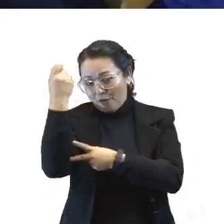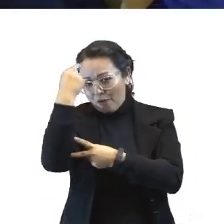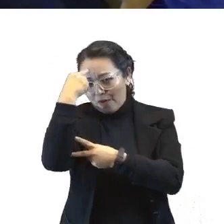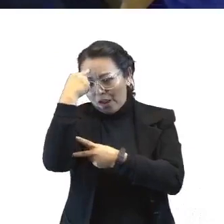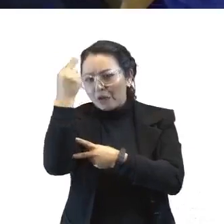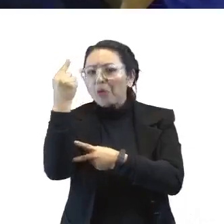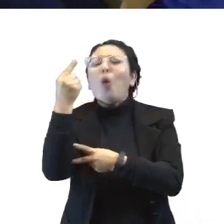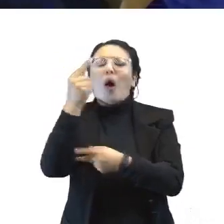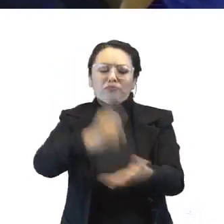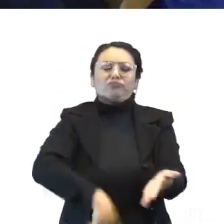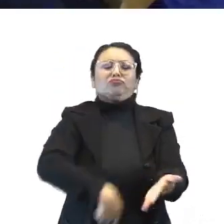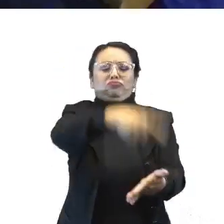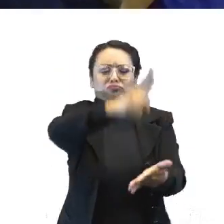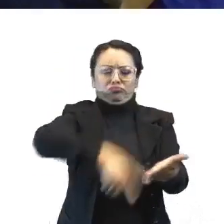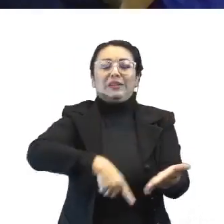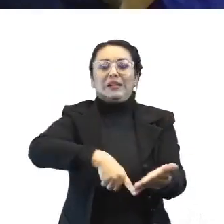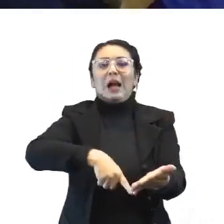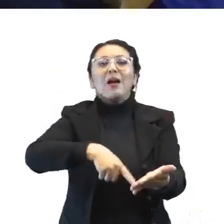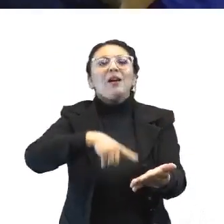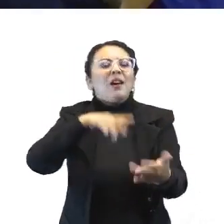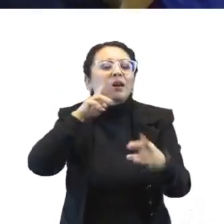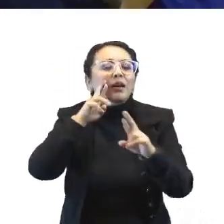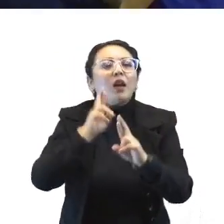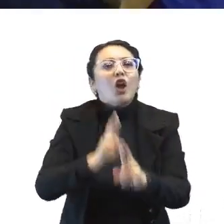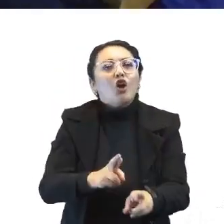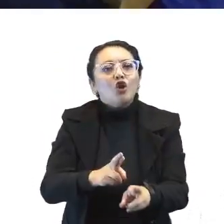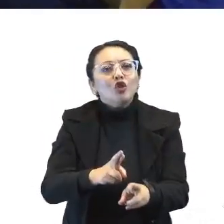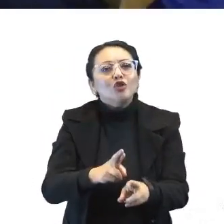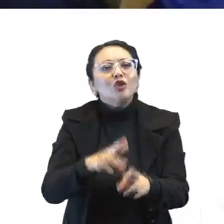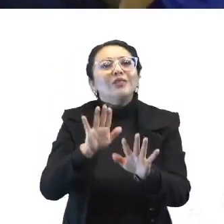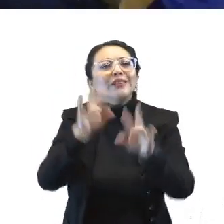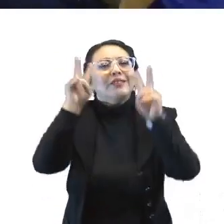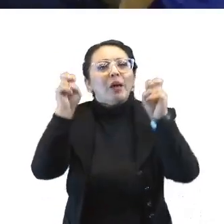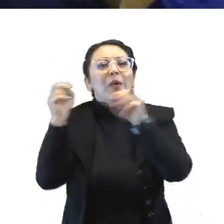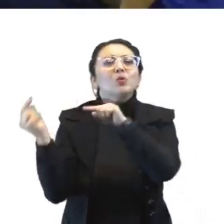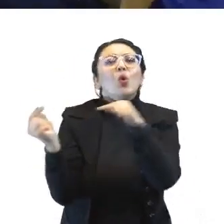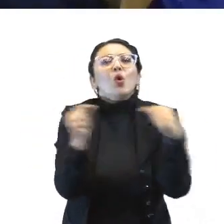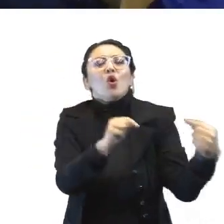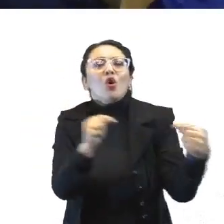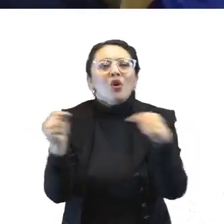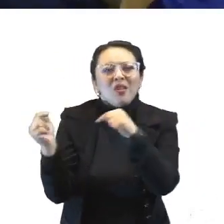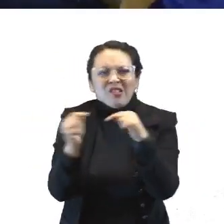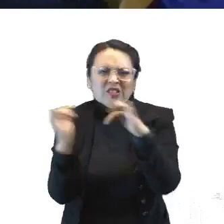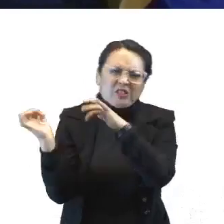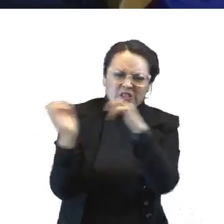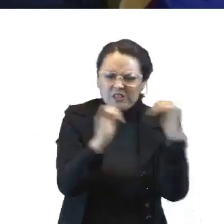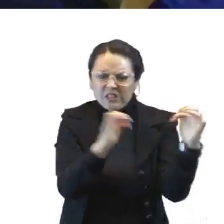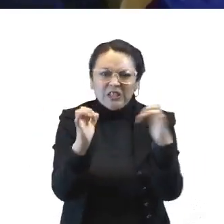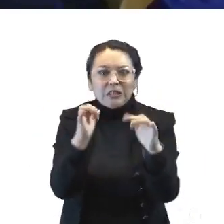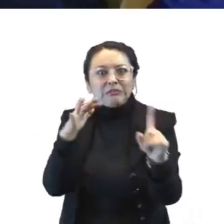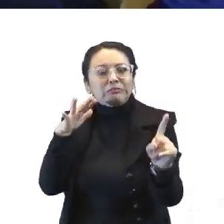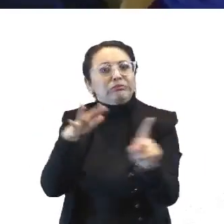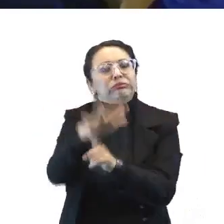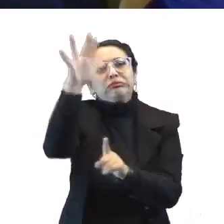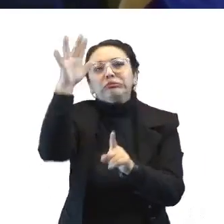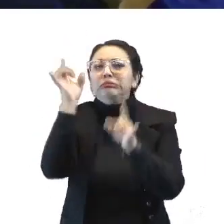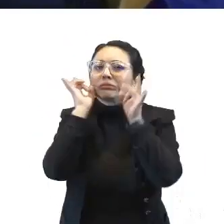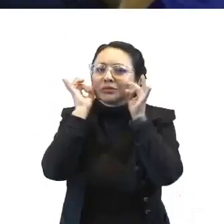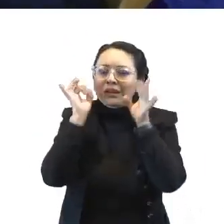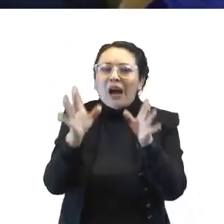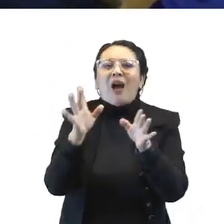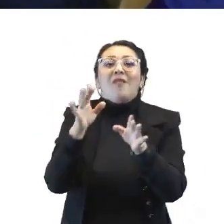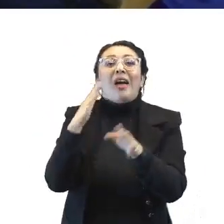que reconoció por primera vez que el conflicto armado había afectado de manera desproporcional a